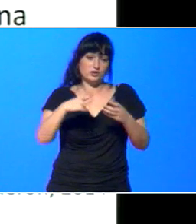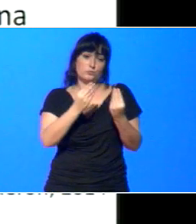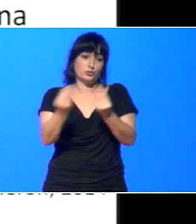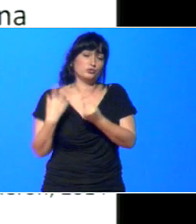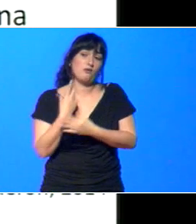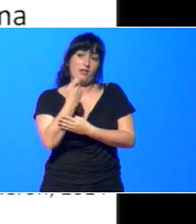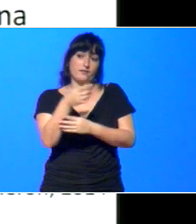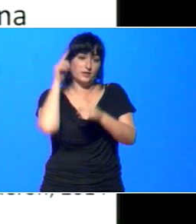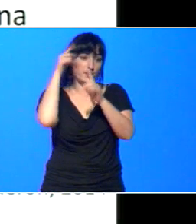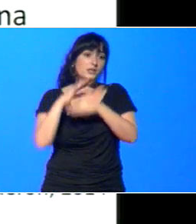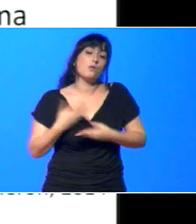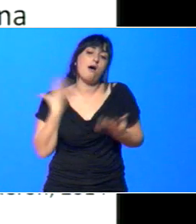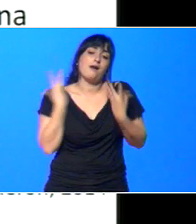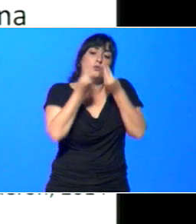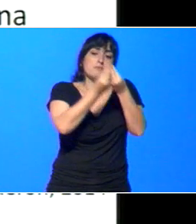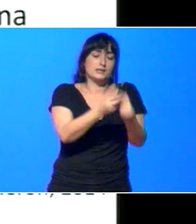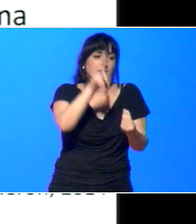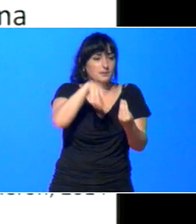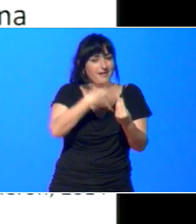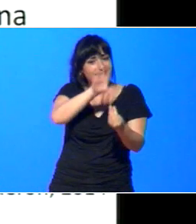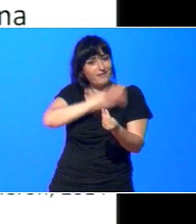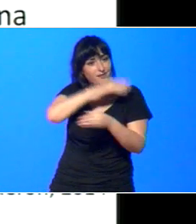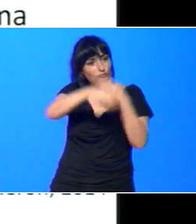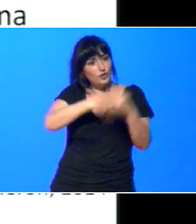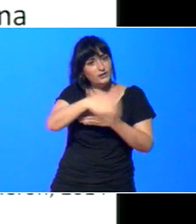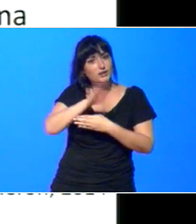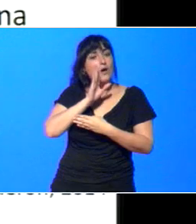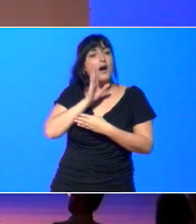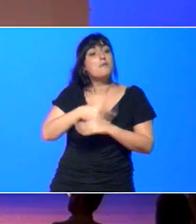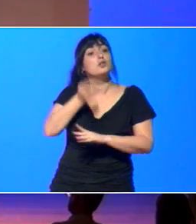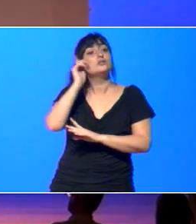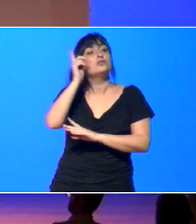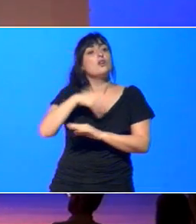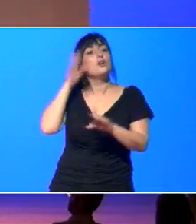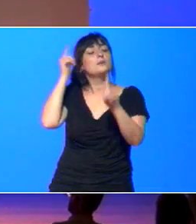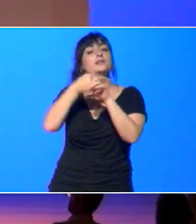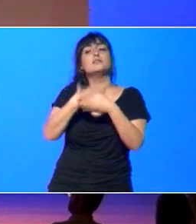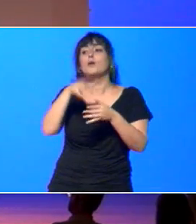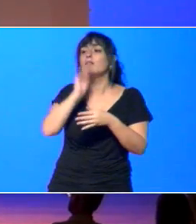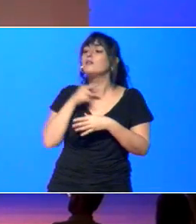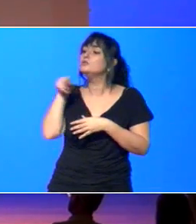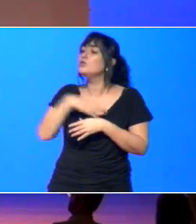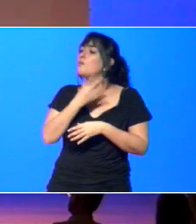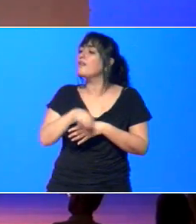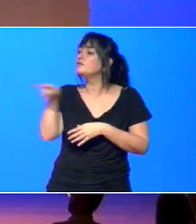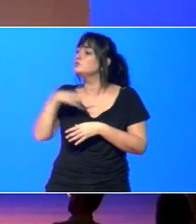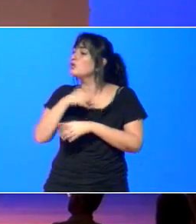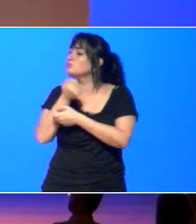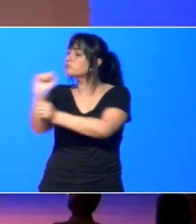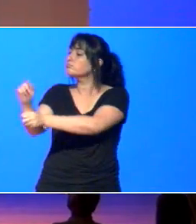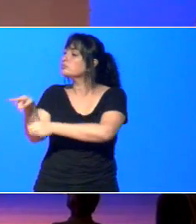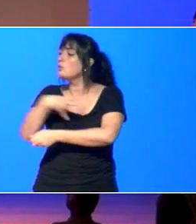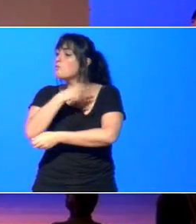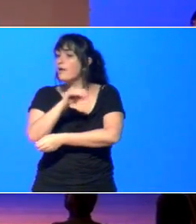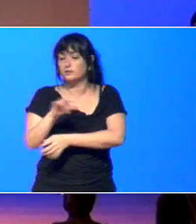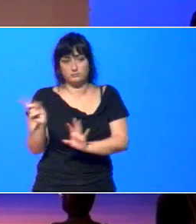acompañar, a entender a ese proceso, pero no para ser el filtro inicial que determina quién va y quién no va, y con toda